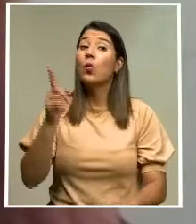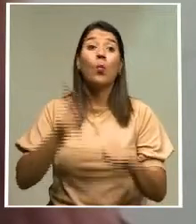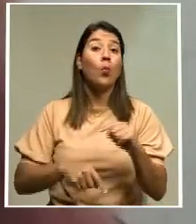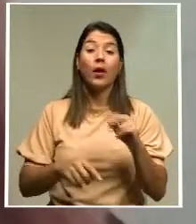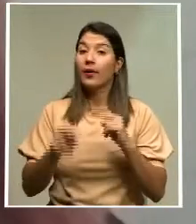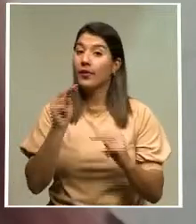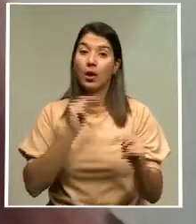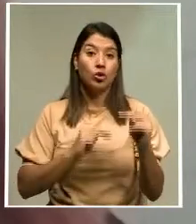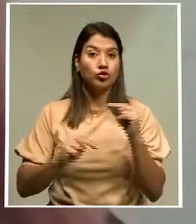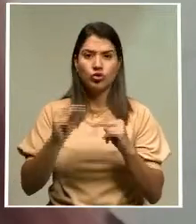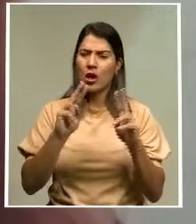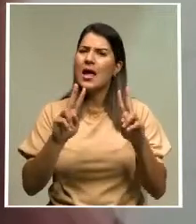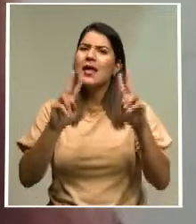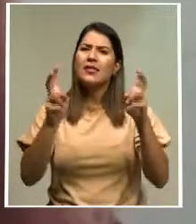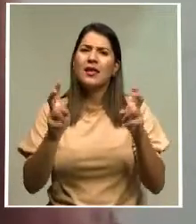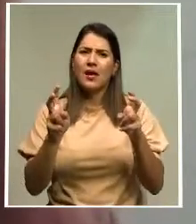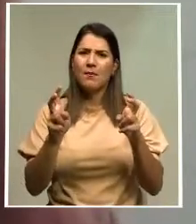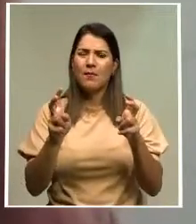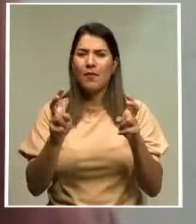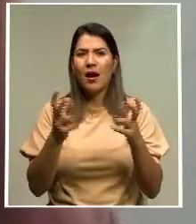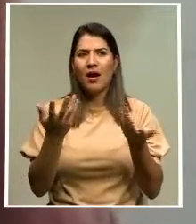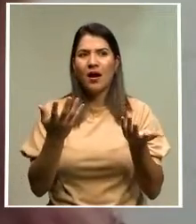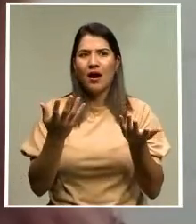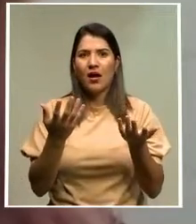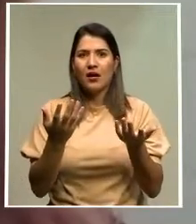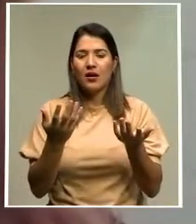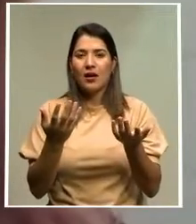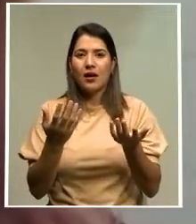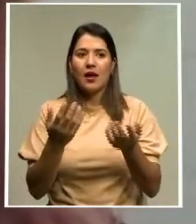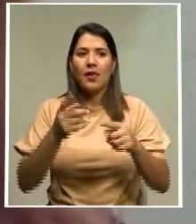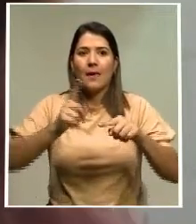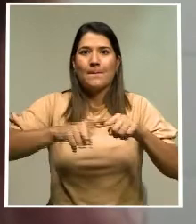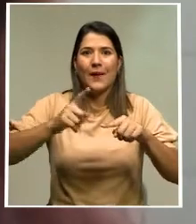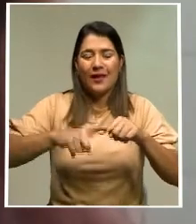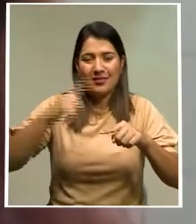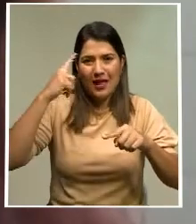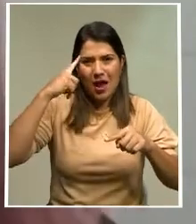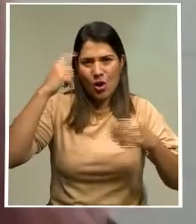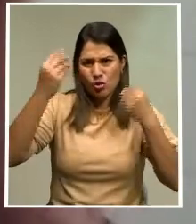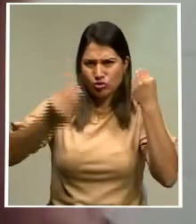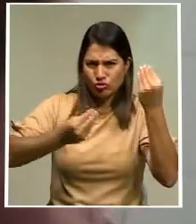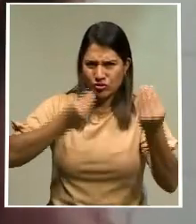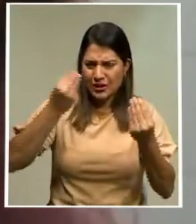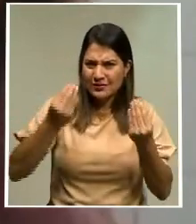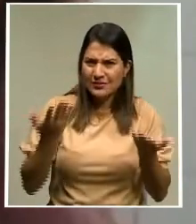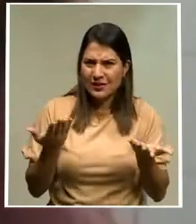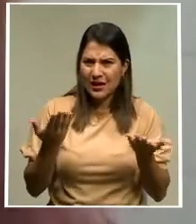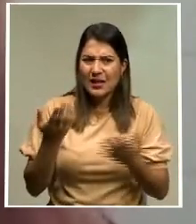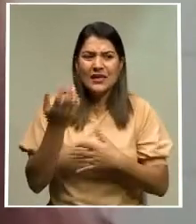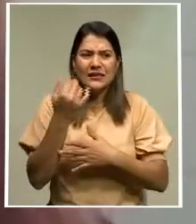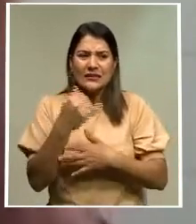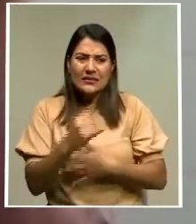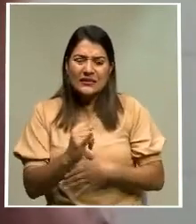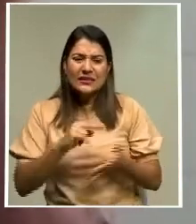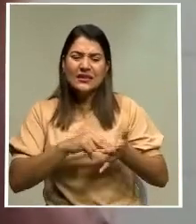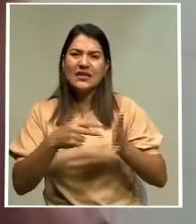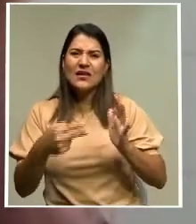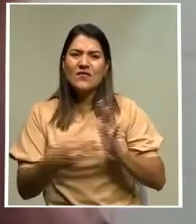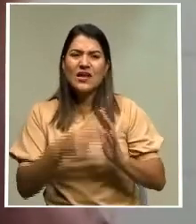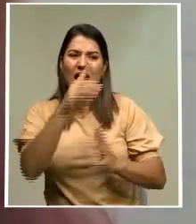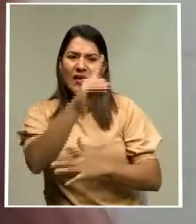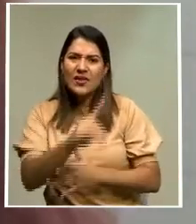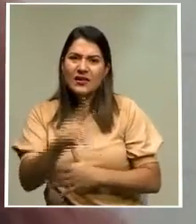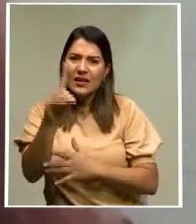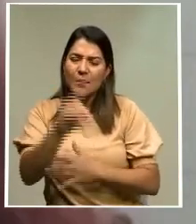negociar temas como objeción de conciencia que claramente van a venir a discriminar a poblaciones que ya han sido discriminadas y ya han